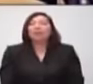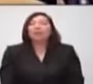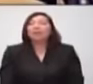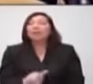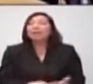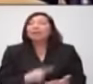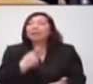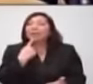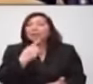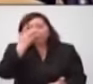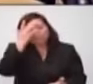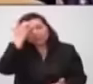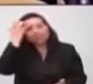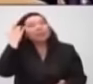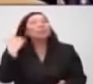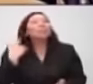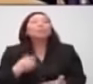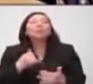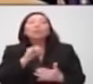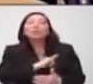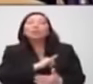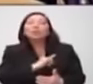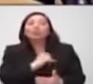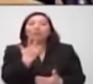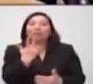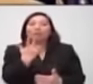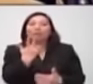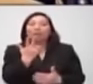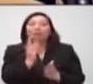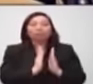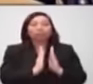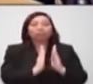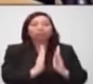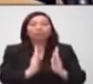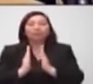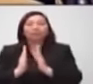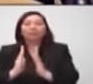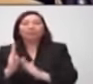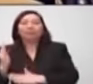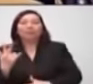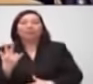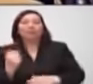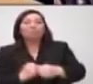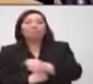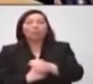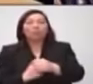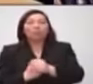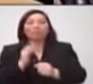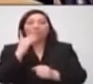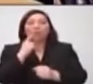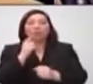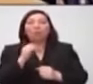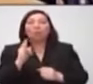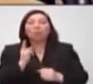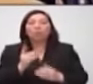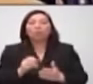fue lo que estableció la adenda 2? La sustitución de 3 viaductos para priorizar la obra del puente Bella Unión y el paso inferior